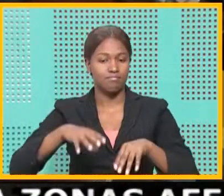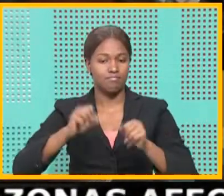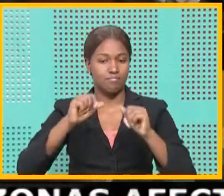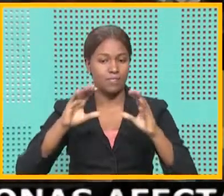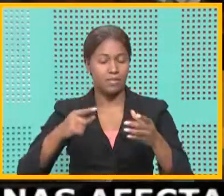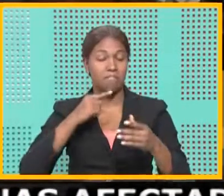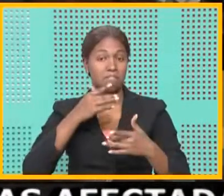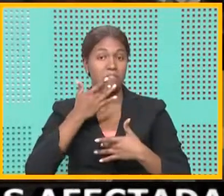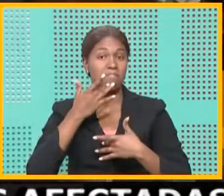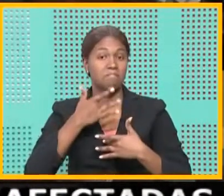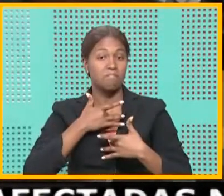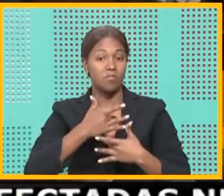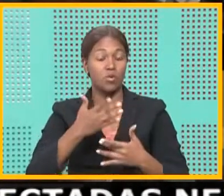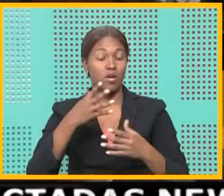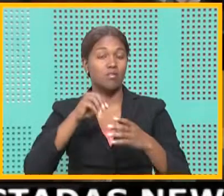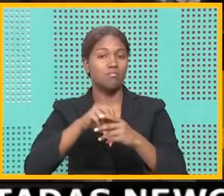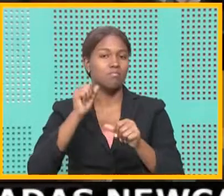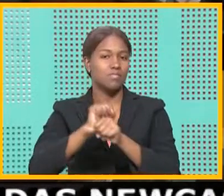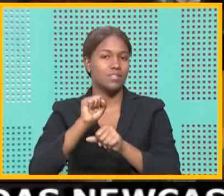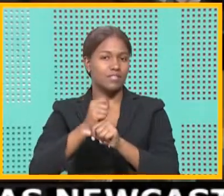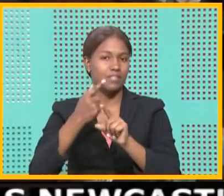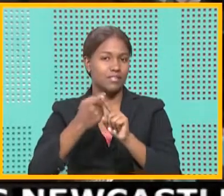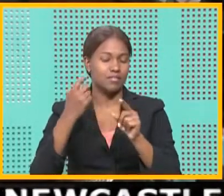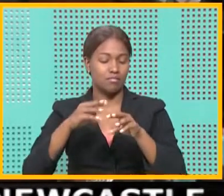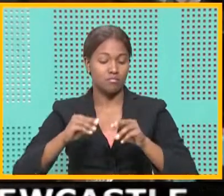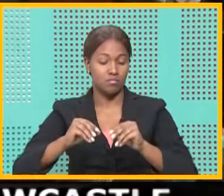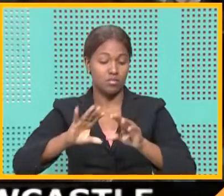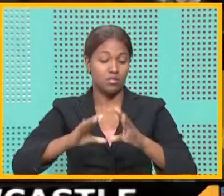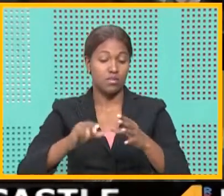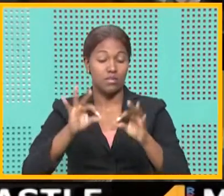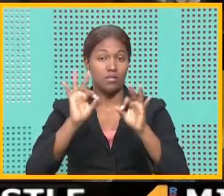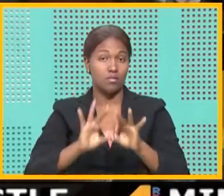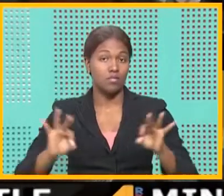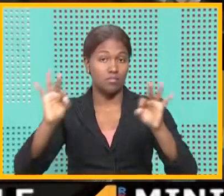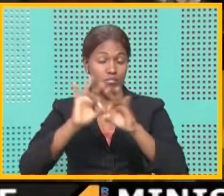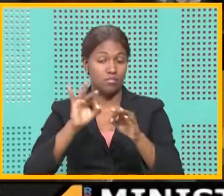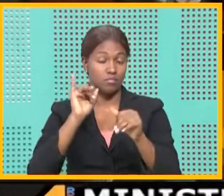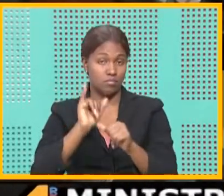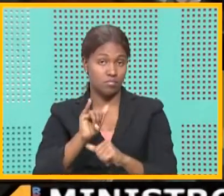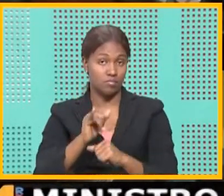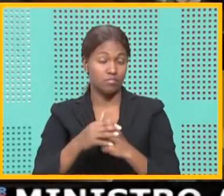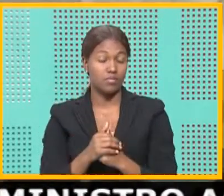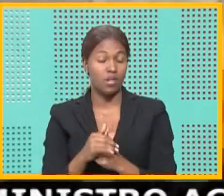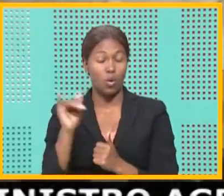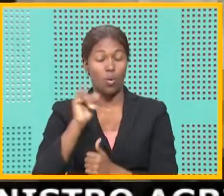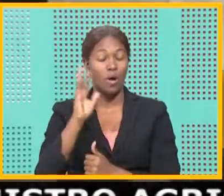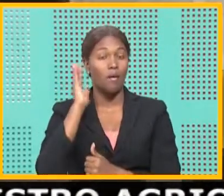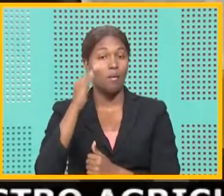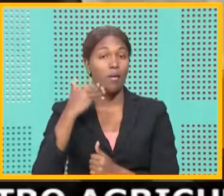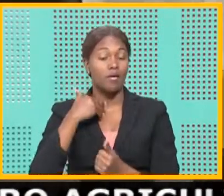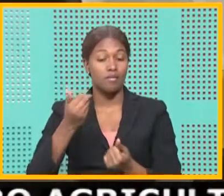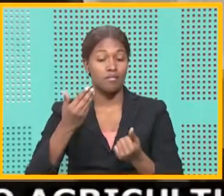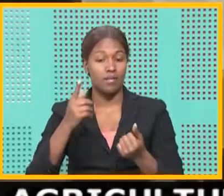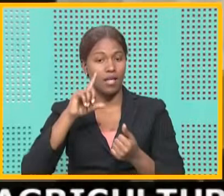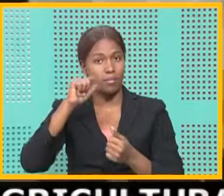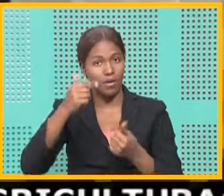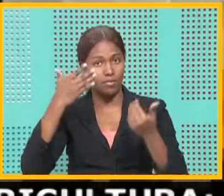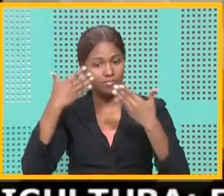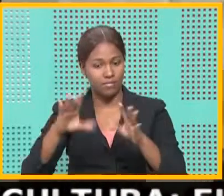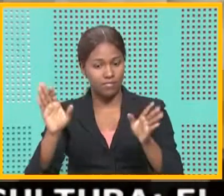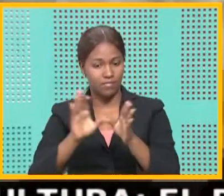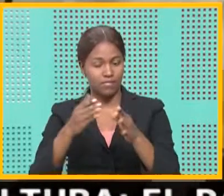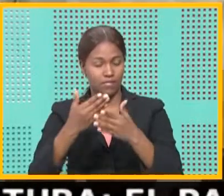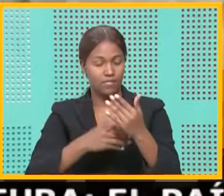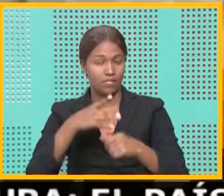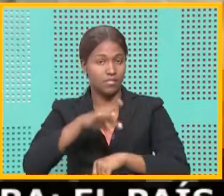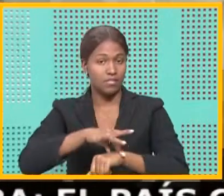interesante, que es de vocación agrícola, y que se va a dotar, después de que esté titulada la tierra, como